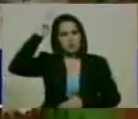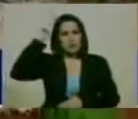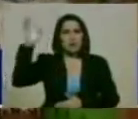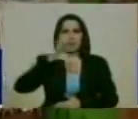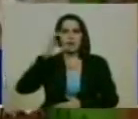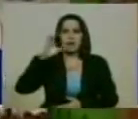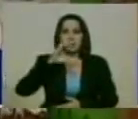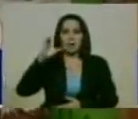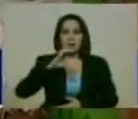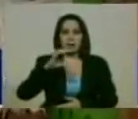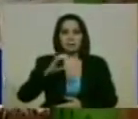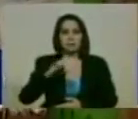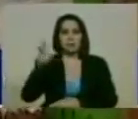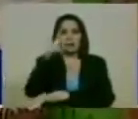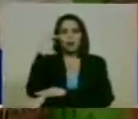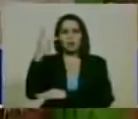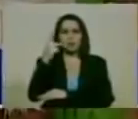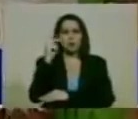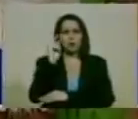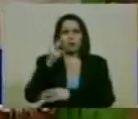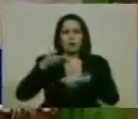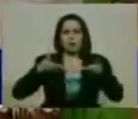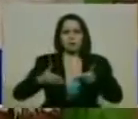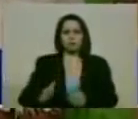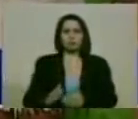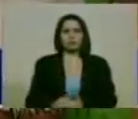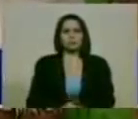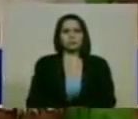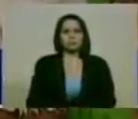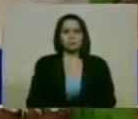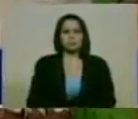nacido en la parroquia El Valle.